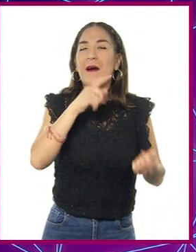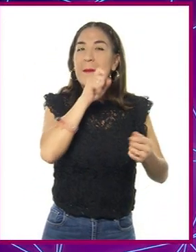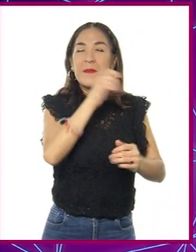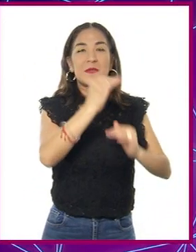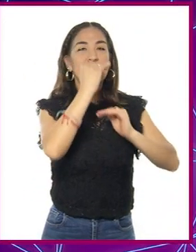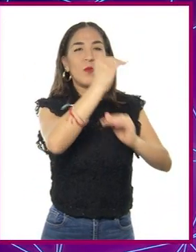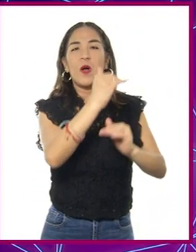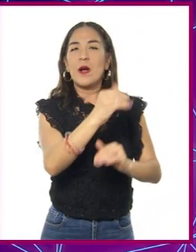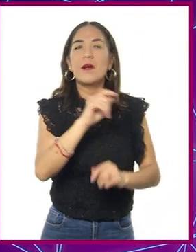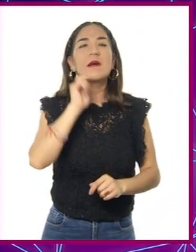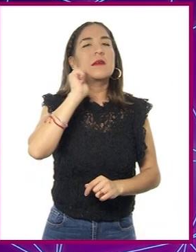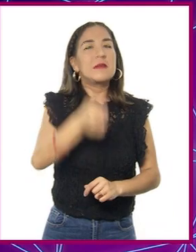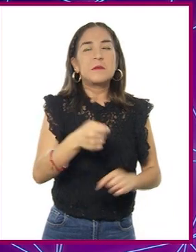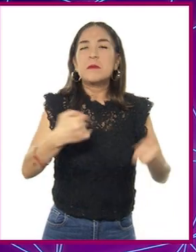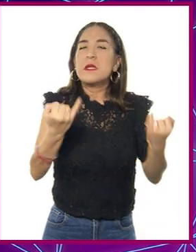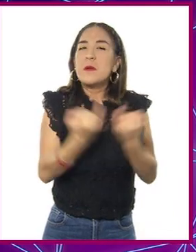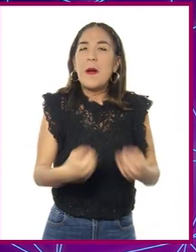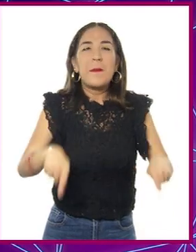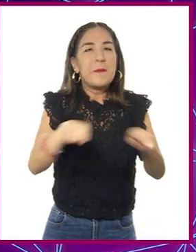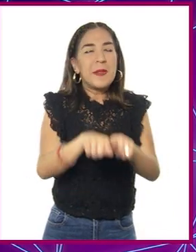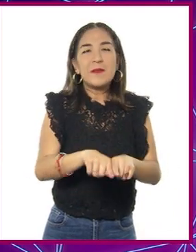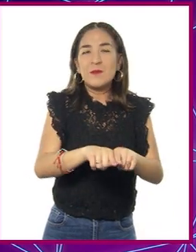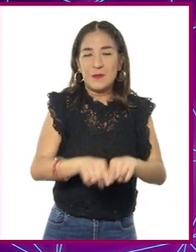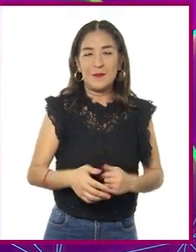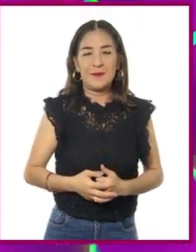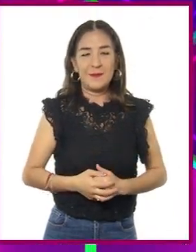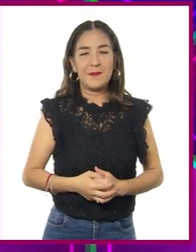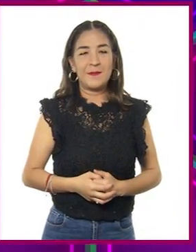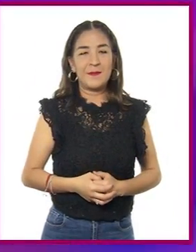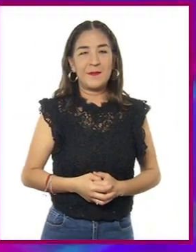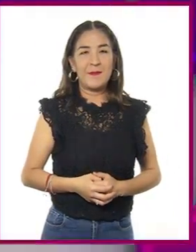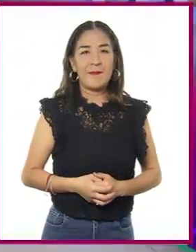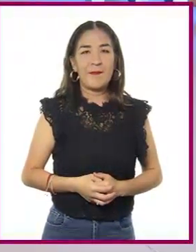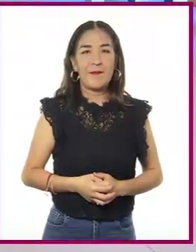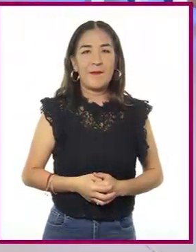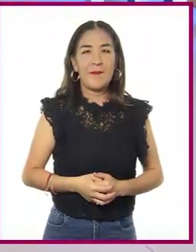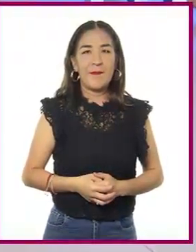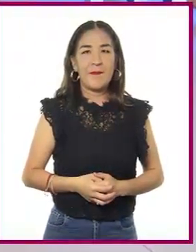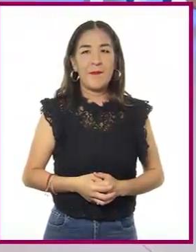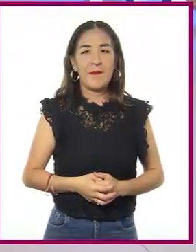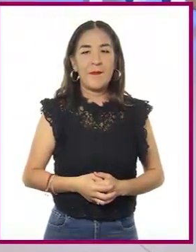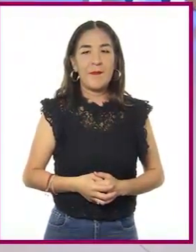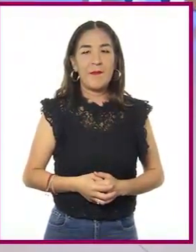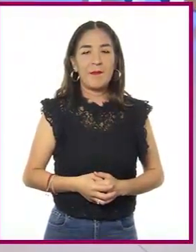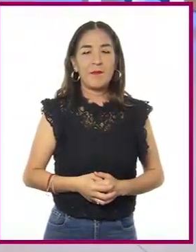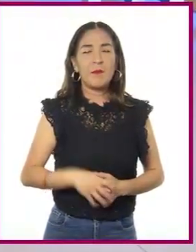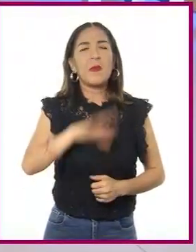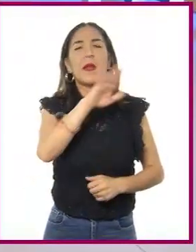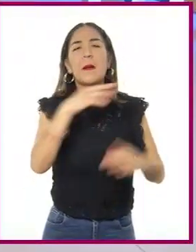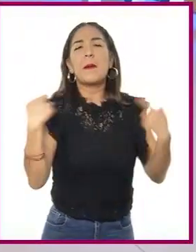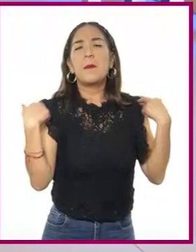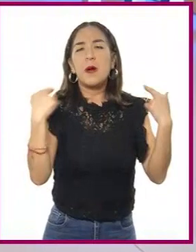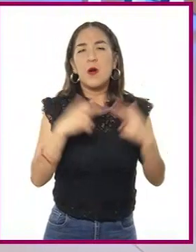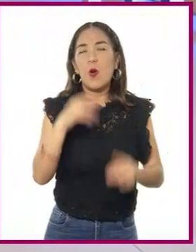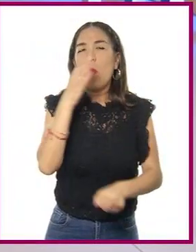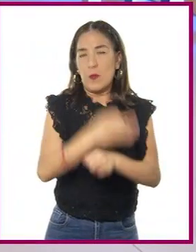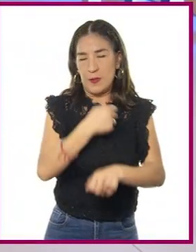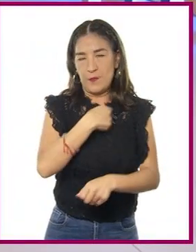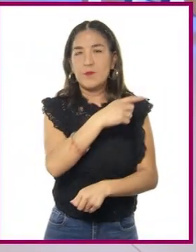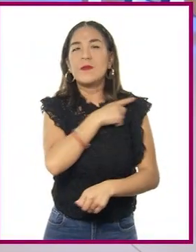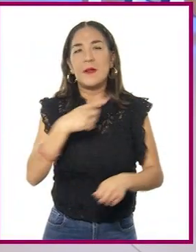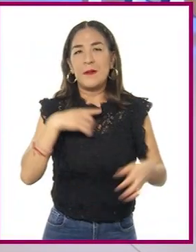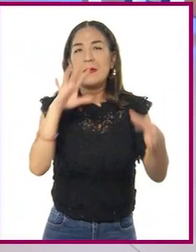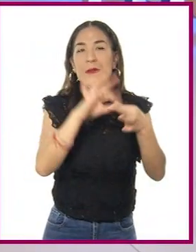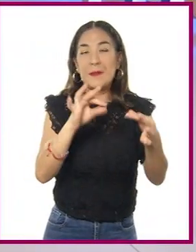este son directamente proporcionales. Así es, Leslie. Maestro Julio, permítame subrayar que